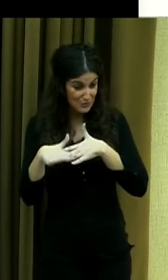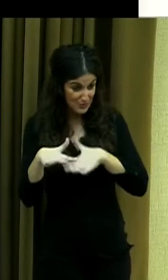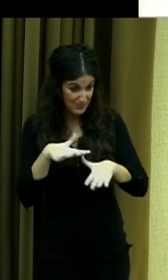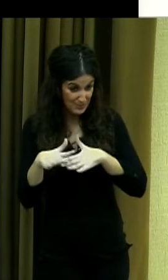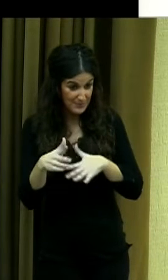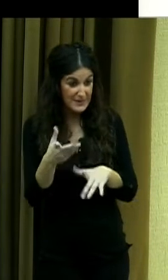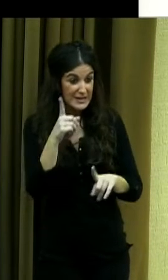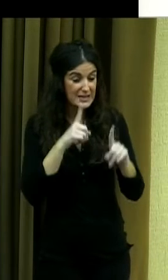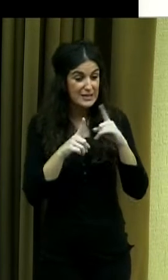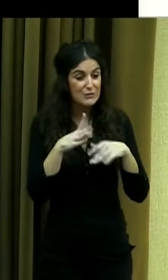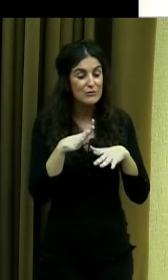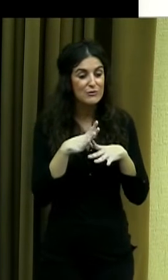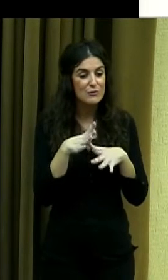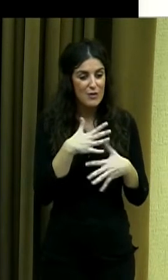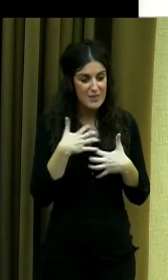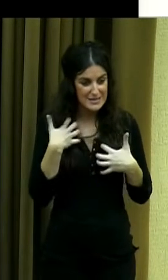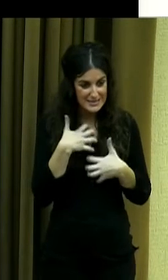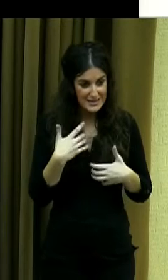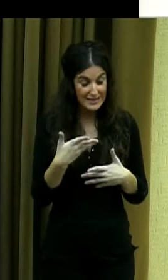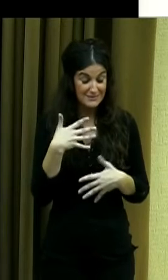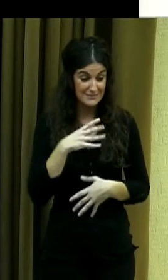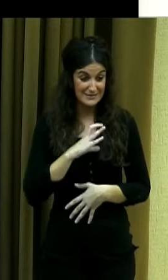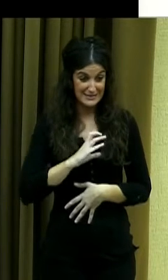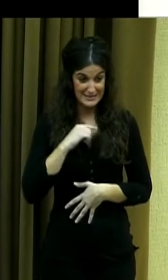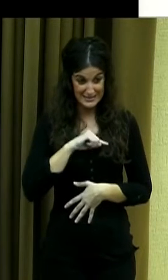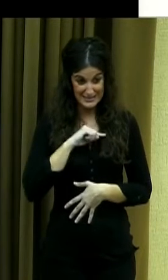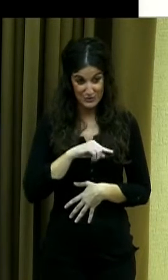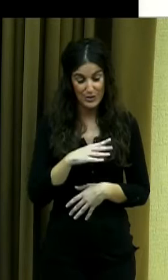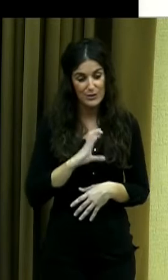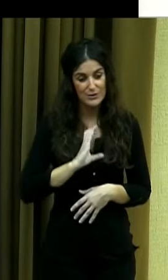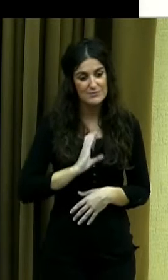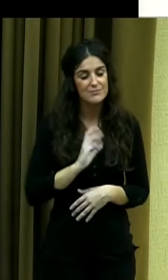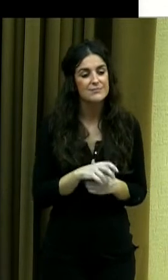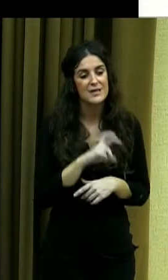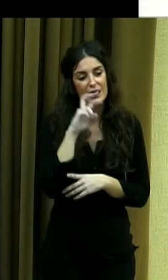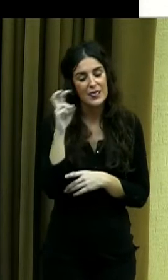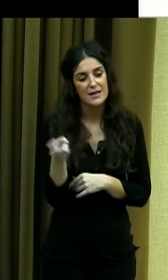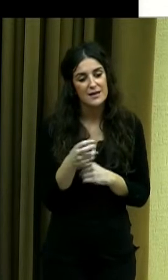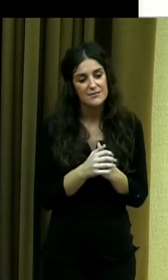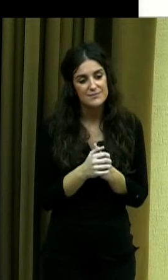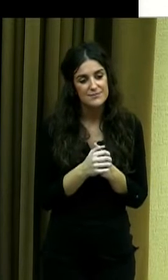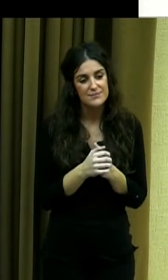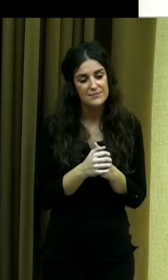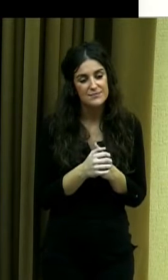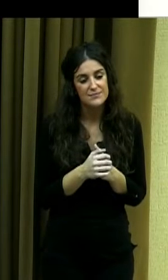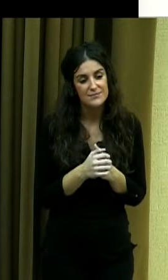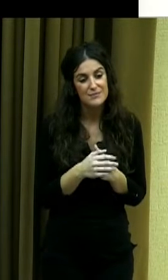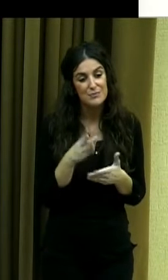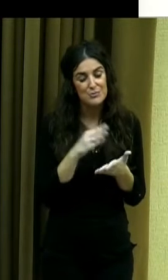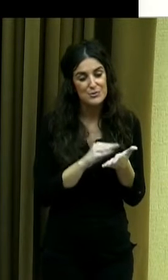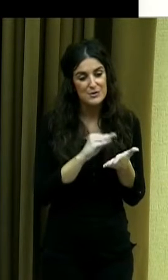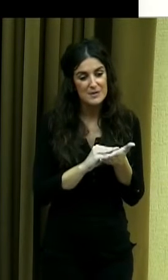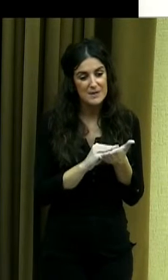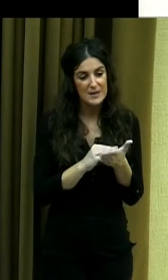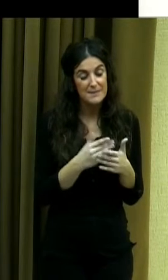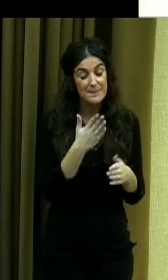motores, trastornos de ansiedad, del estado de ánimo, etc. Por tanto, a veces, en casos de discapacidad leve